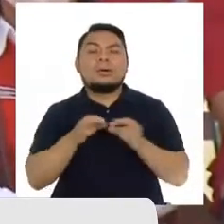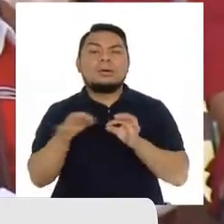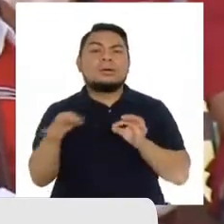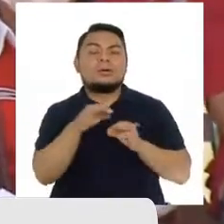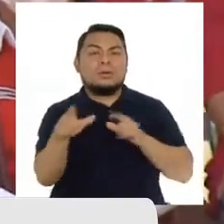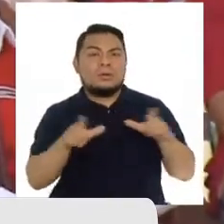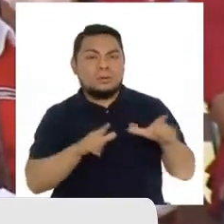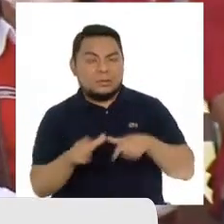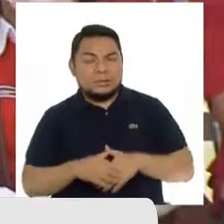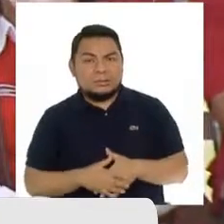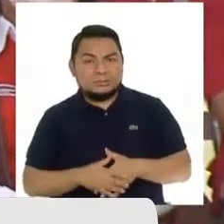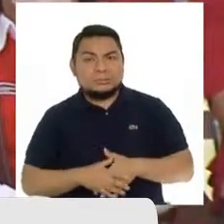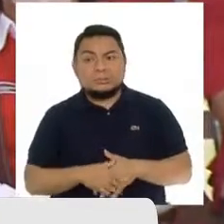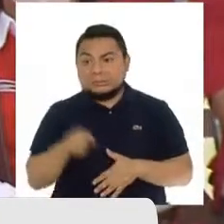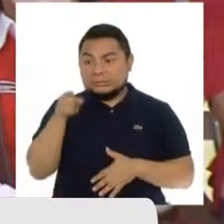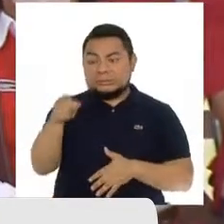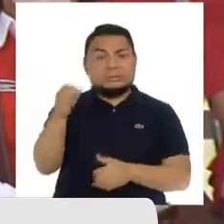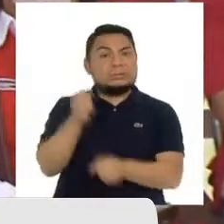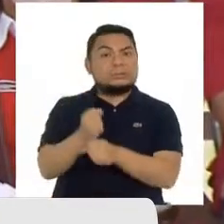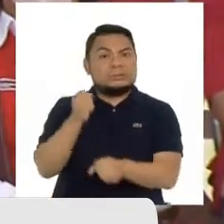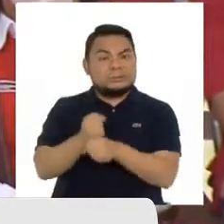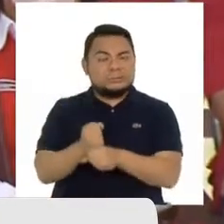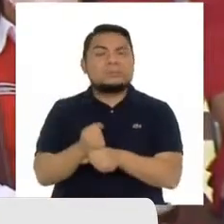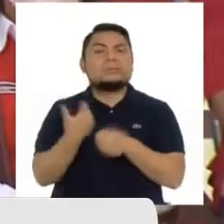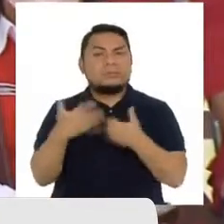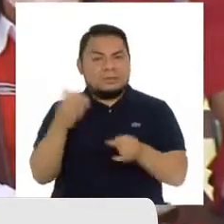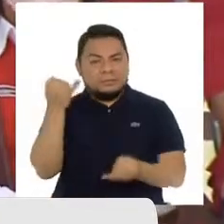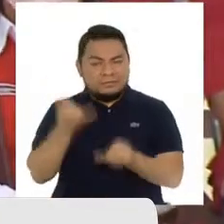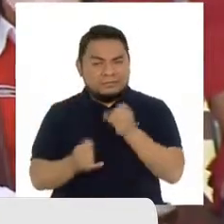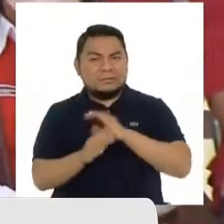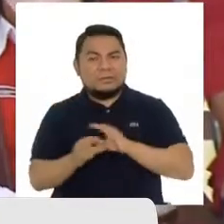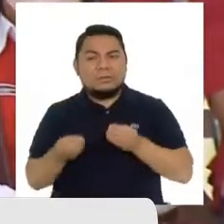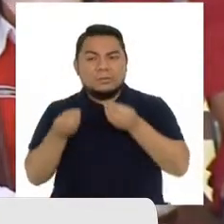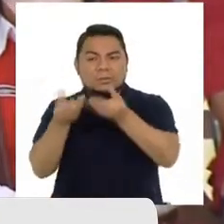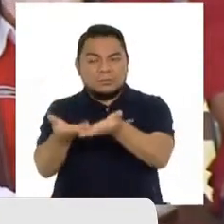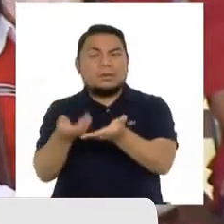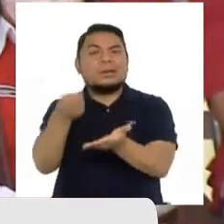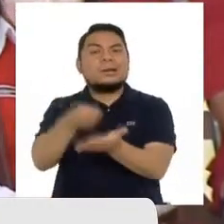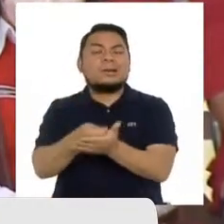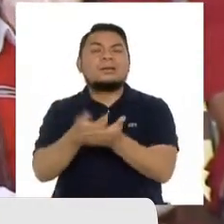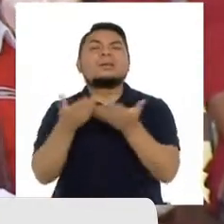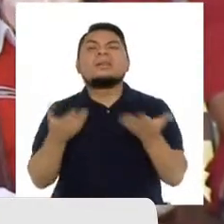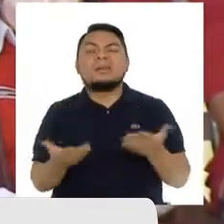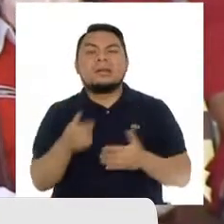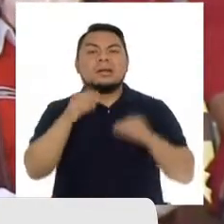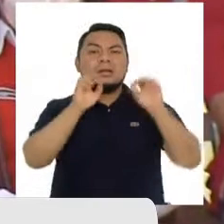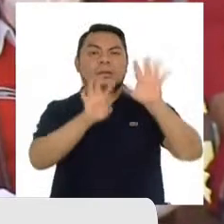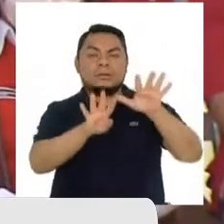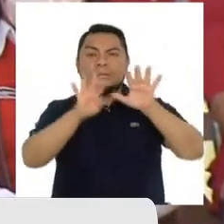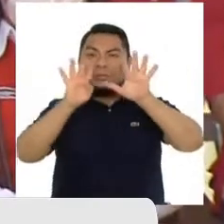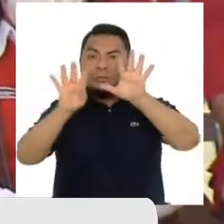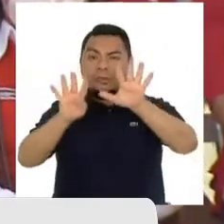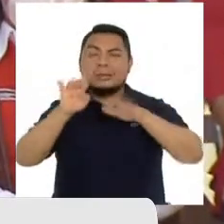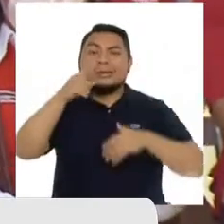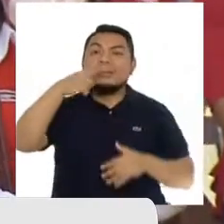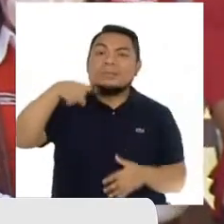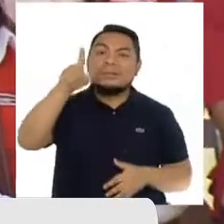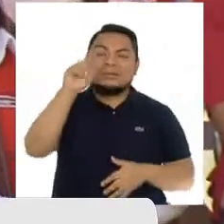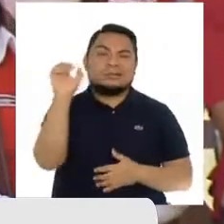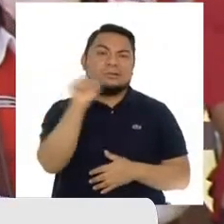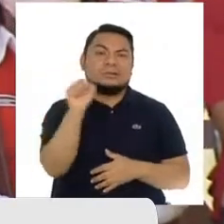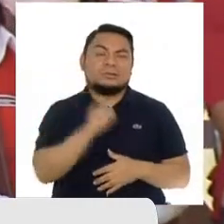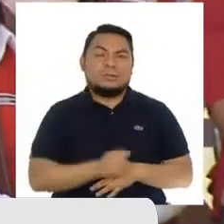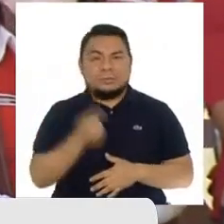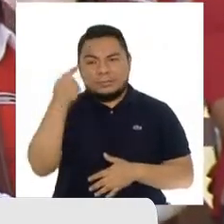y locales dicha gestión se concretó con la transferencia de 99 millones de